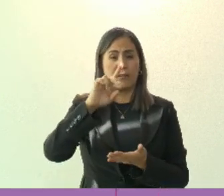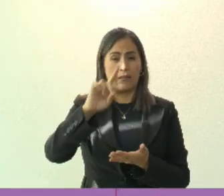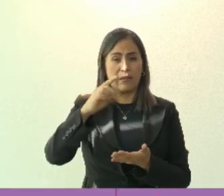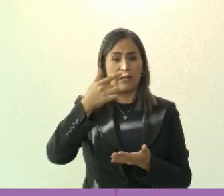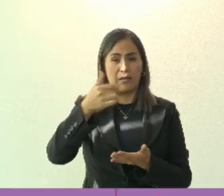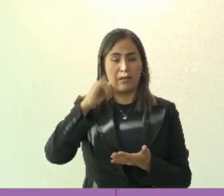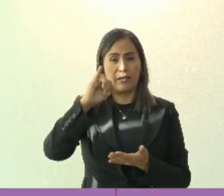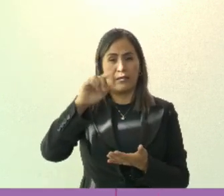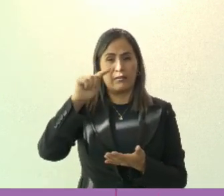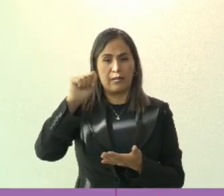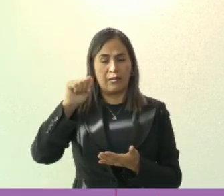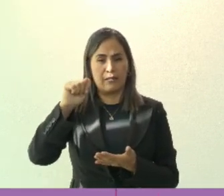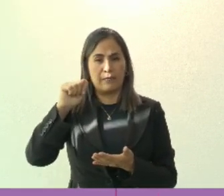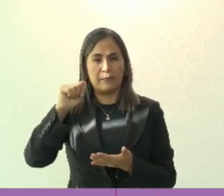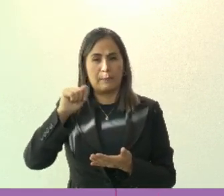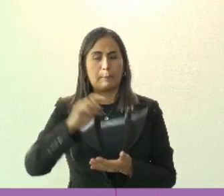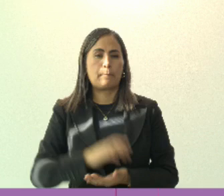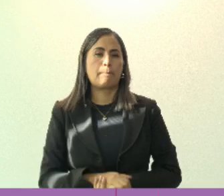BIGIDIT,